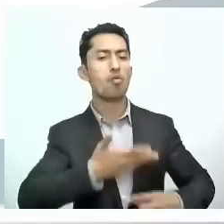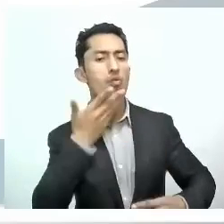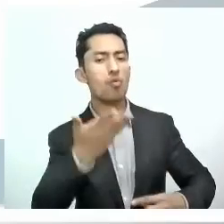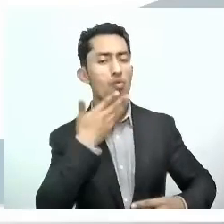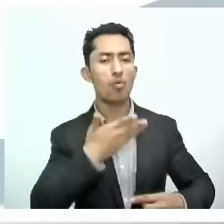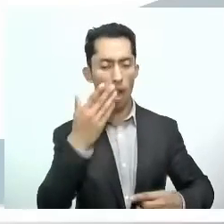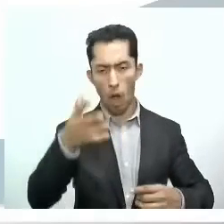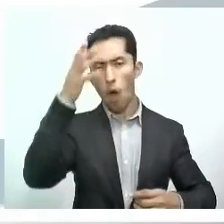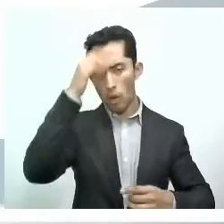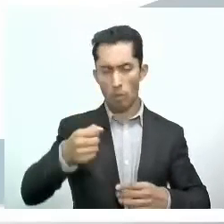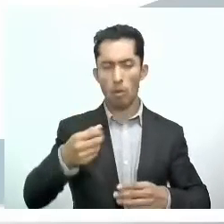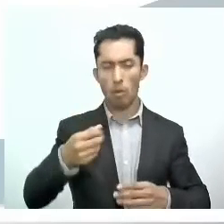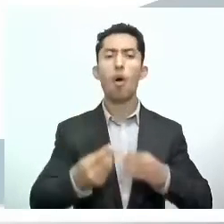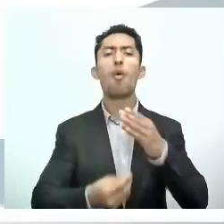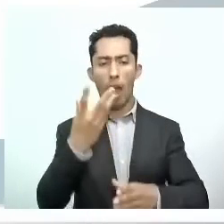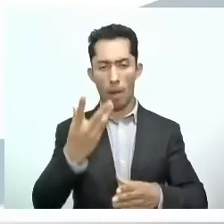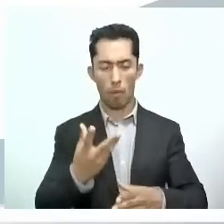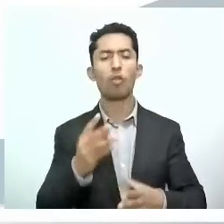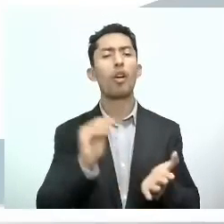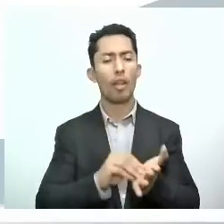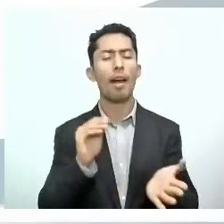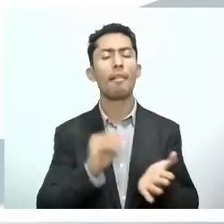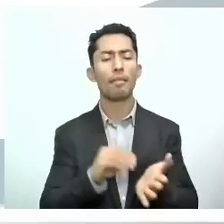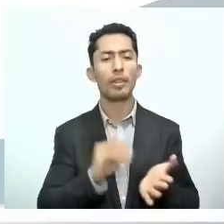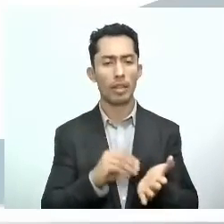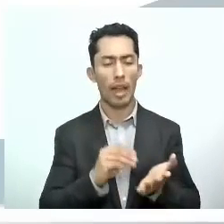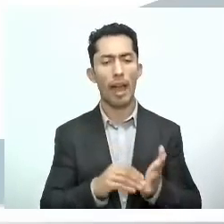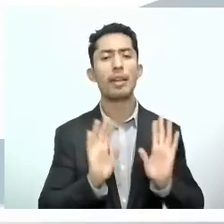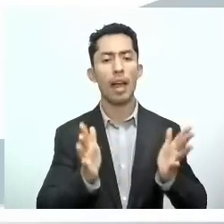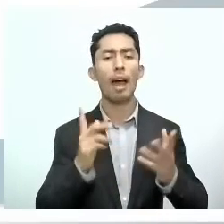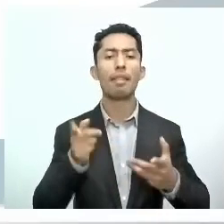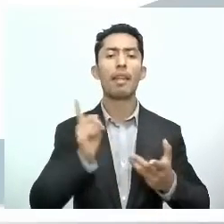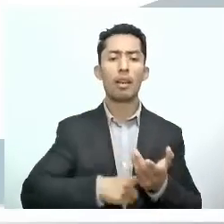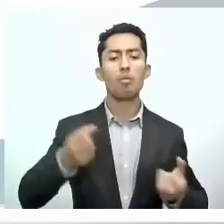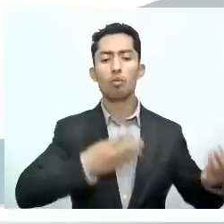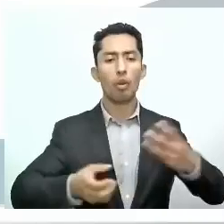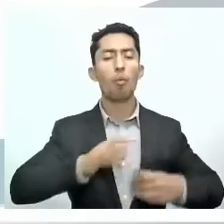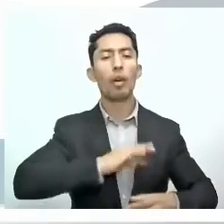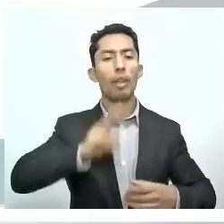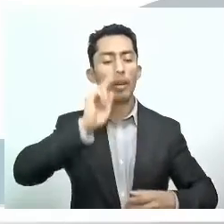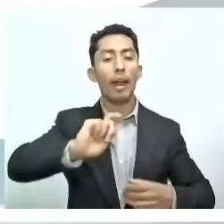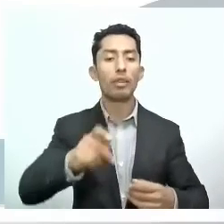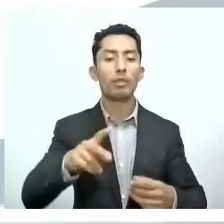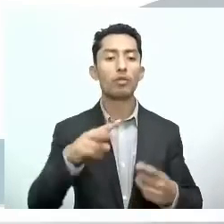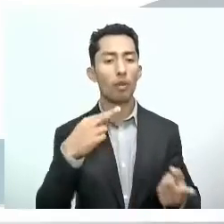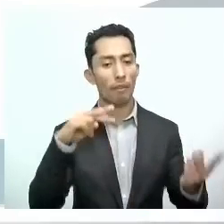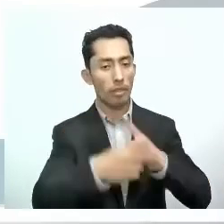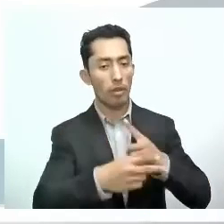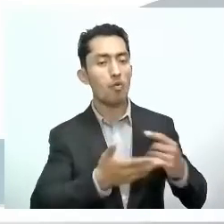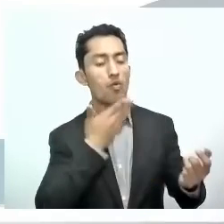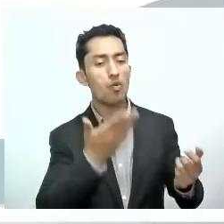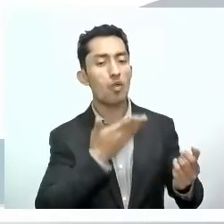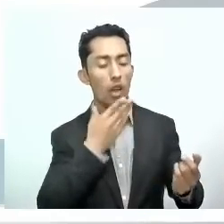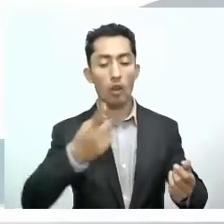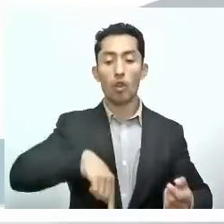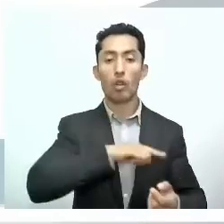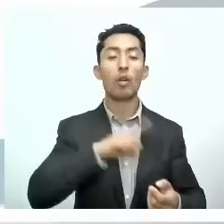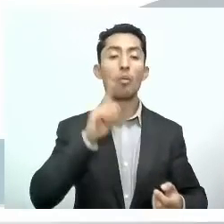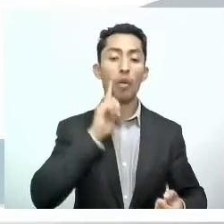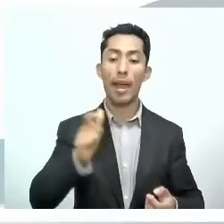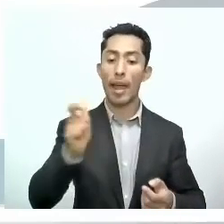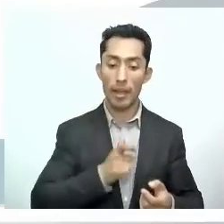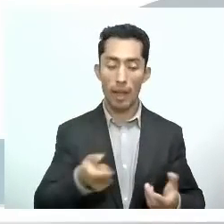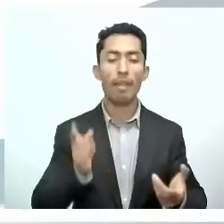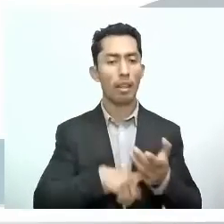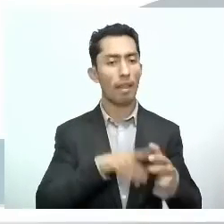es nuevo y todavía se está dotando de contenido, van a poder ver esta visión tradicional. Y nosotras, desde X, con el trabajo que